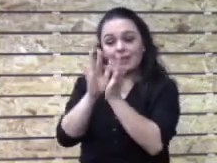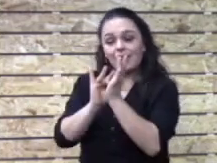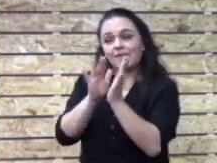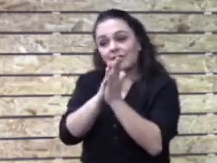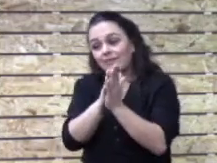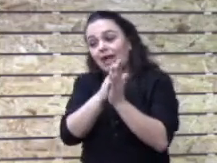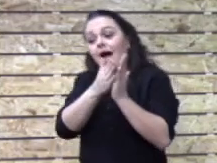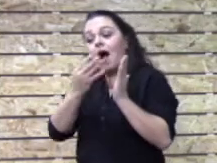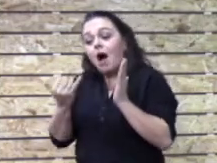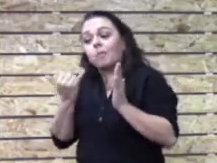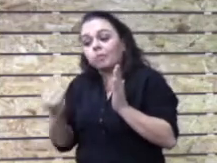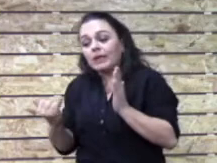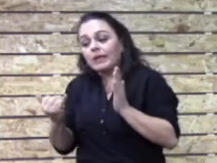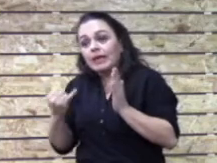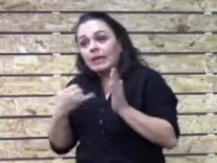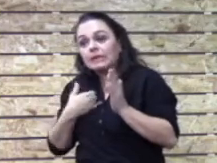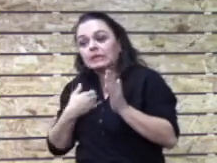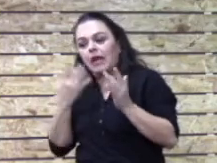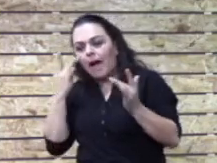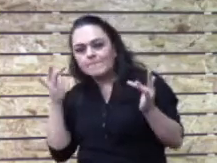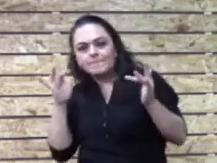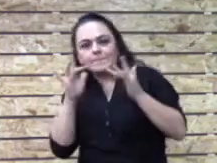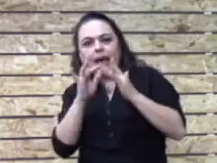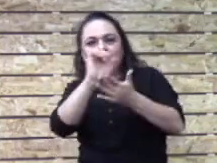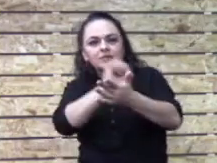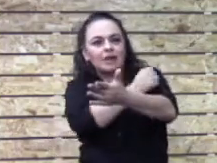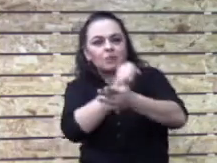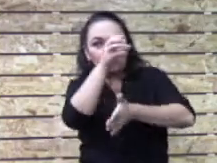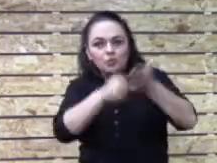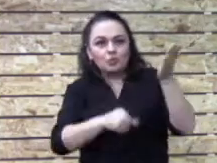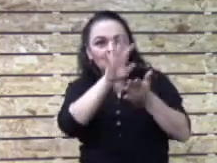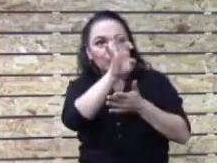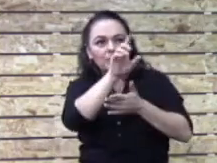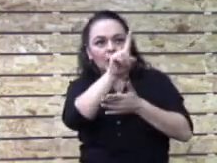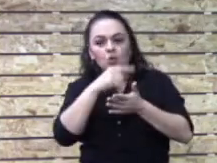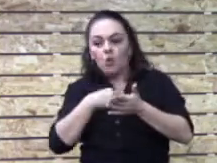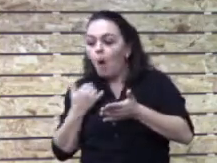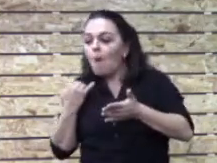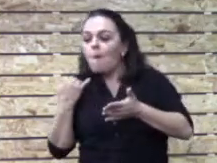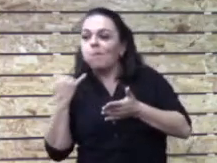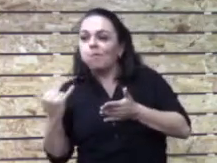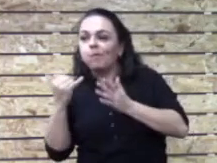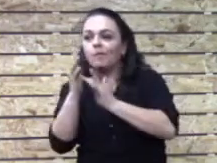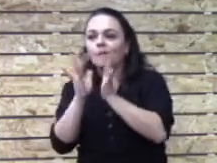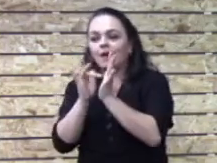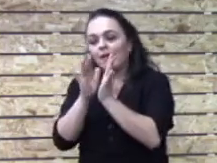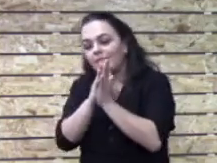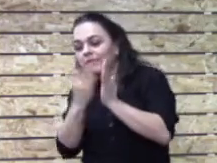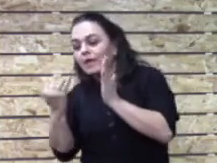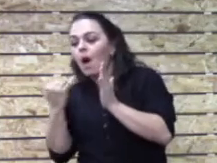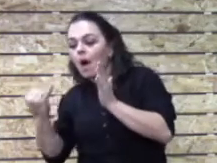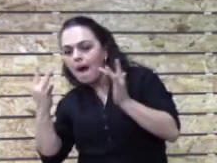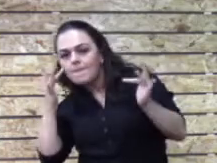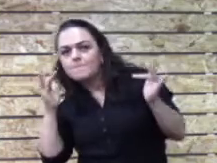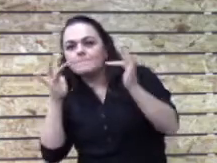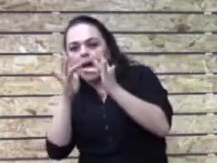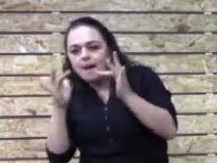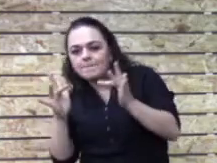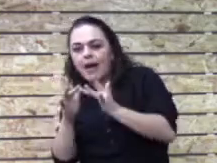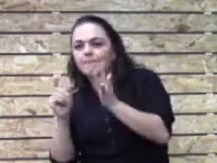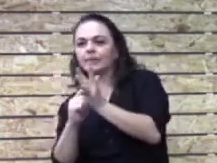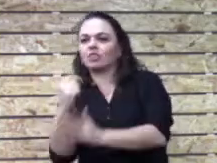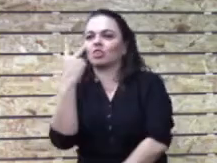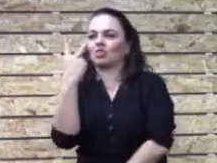cita este salmo 2 veces, de manera muy puntual, citado en estas 2 ocasiones,